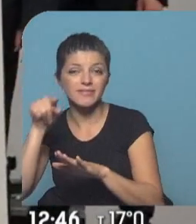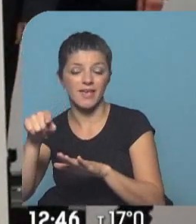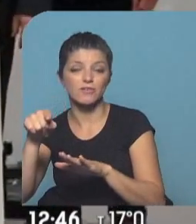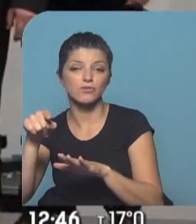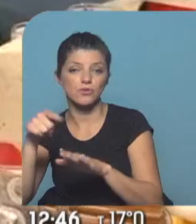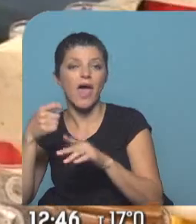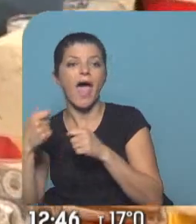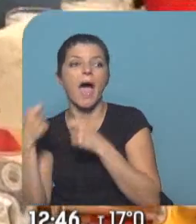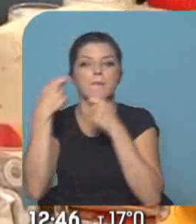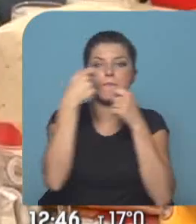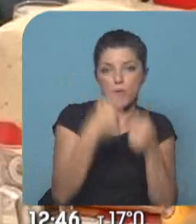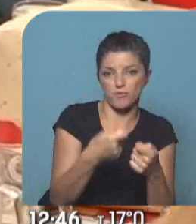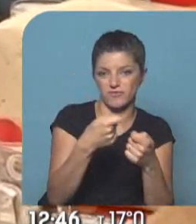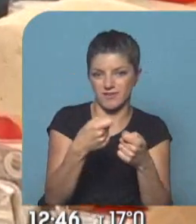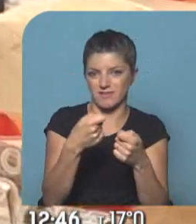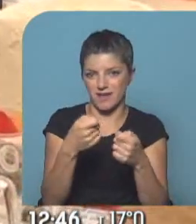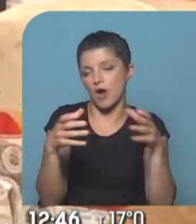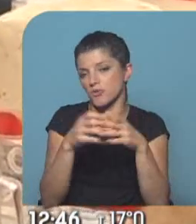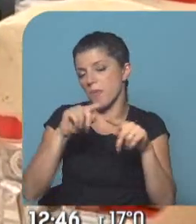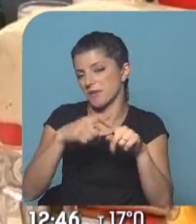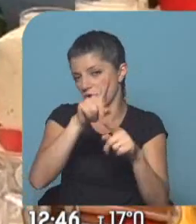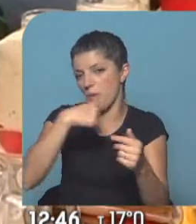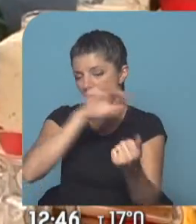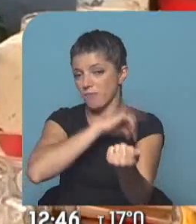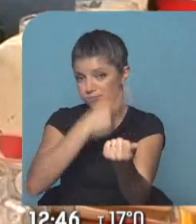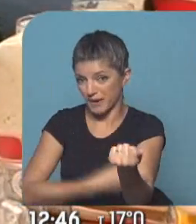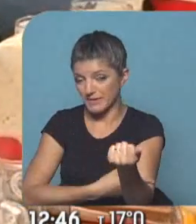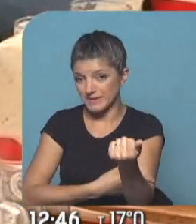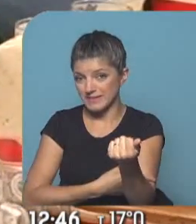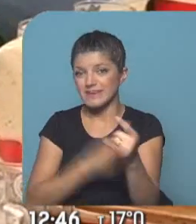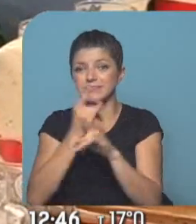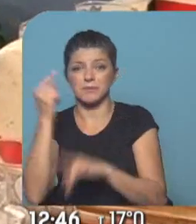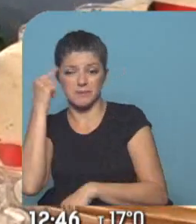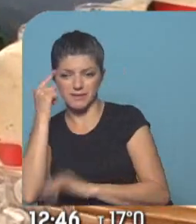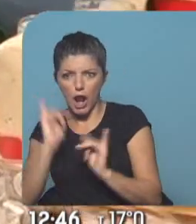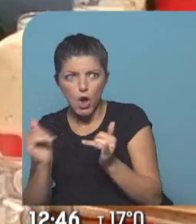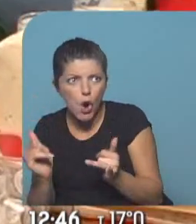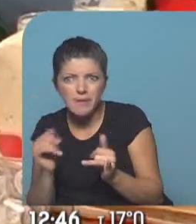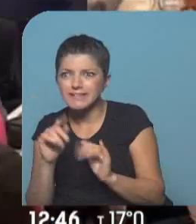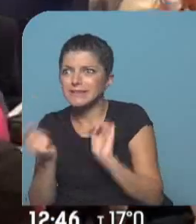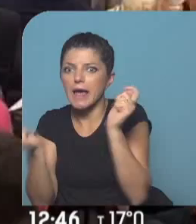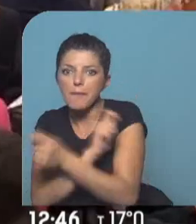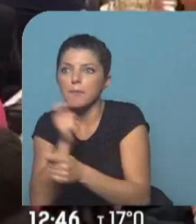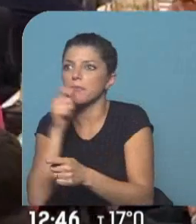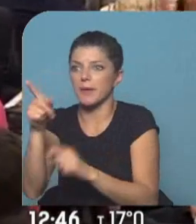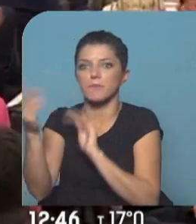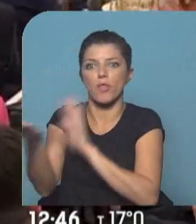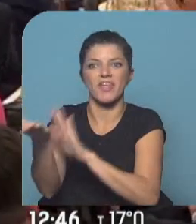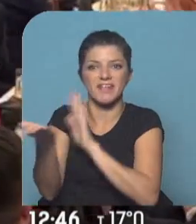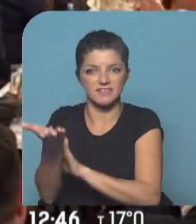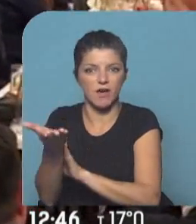votos hacia los conservadores o hacia partidos tradicionales, y los más jóvenes el peligro siempre de que se vayan a esta ultraderecha